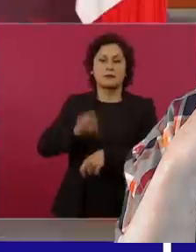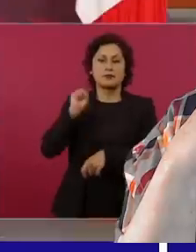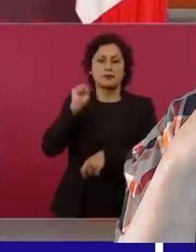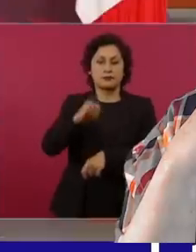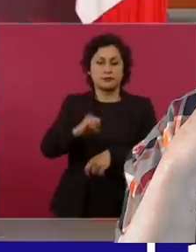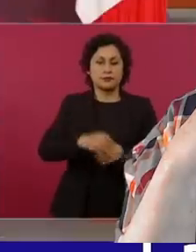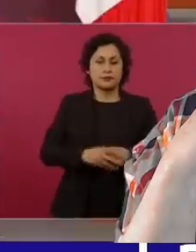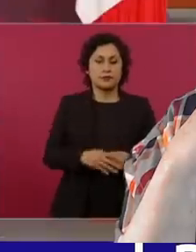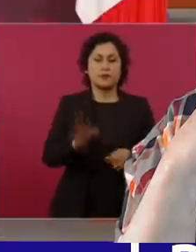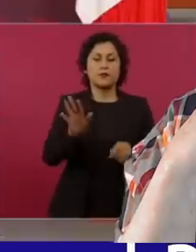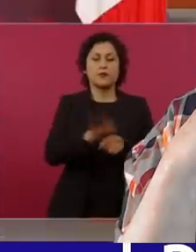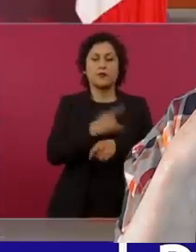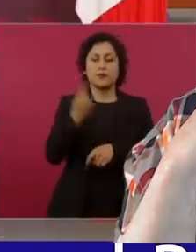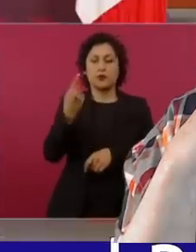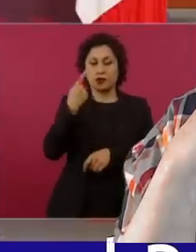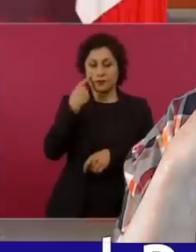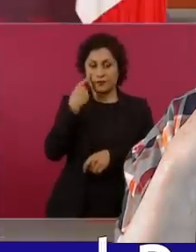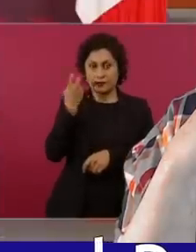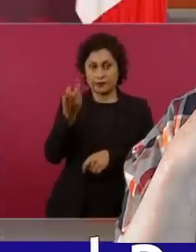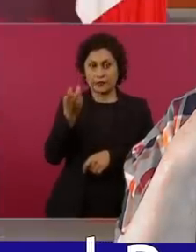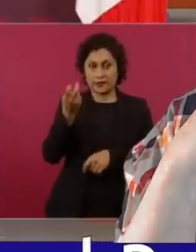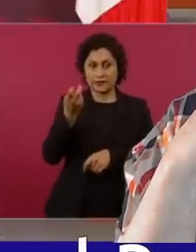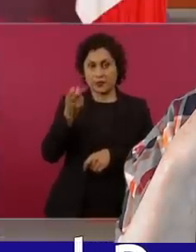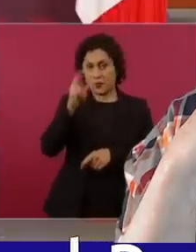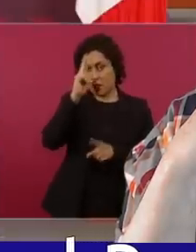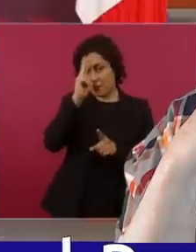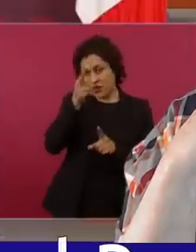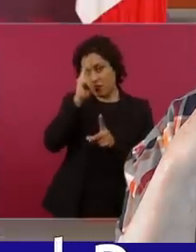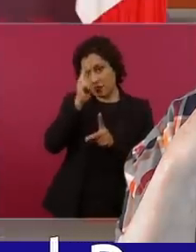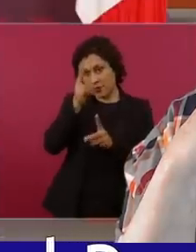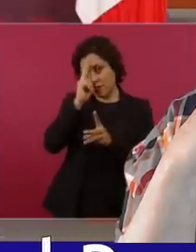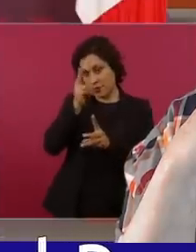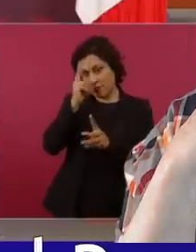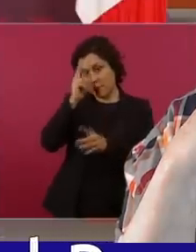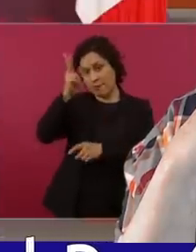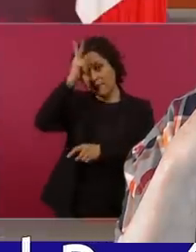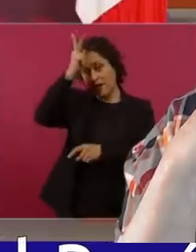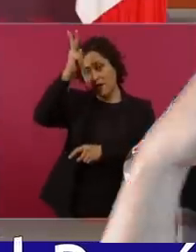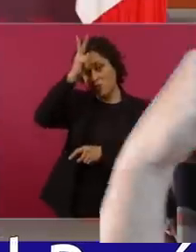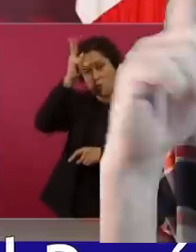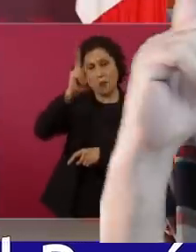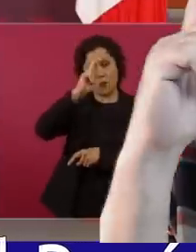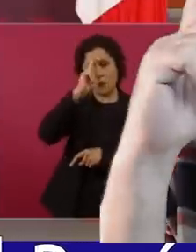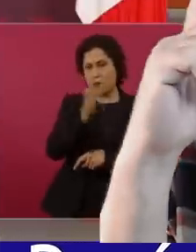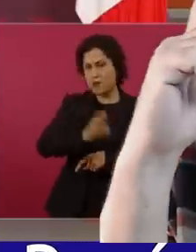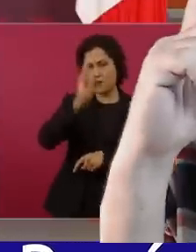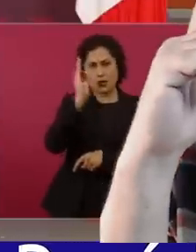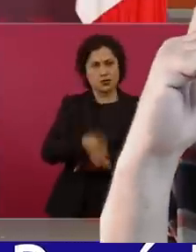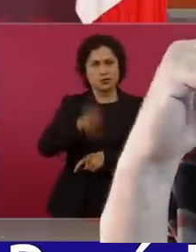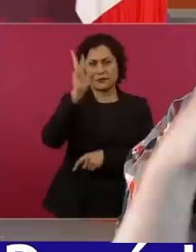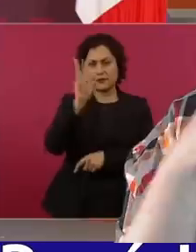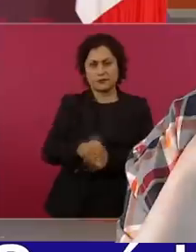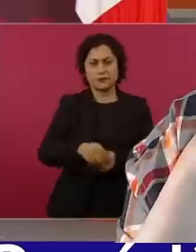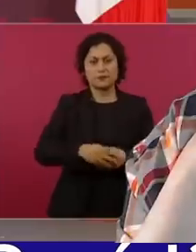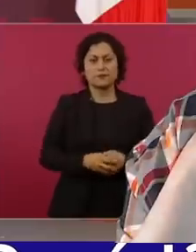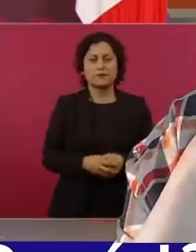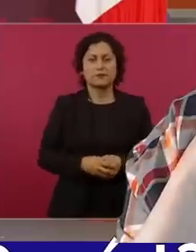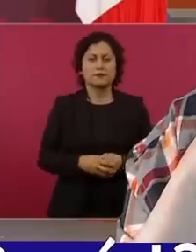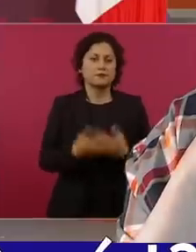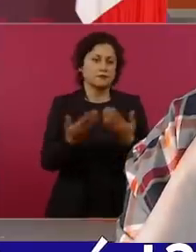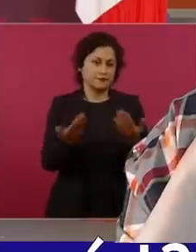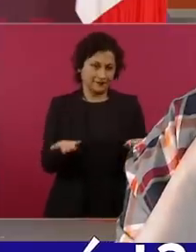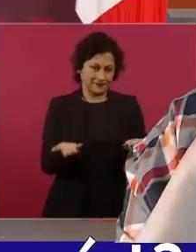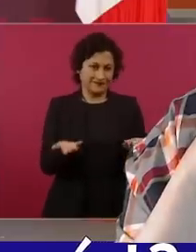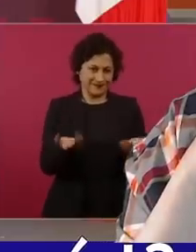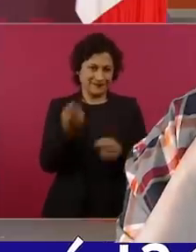Porque aquí todo esto prohibido, Perú. Por eso no es la